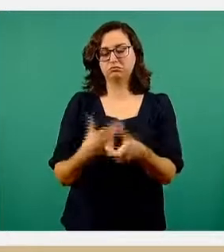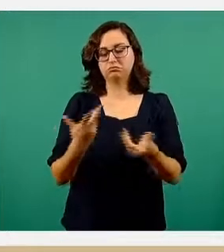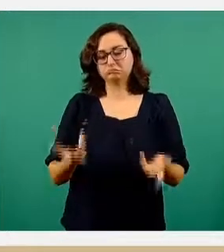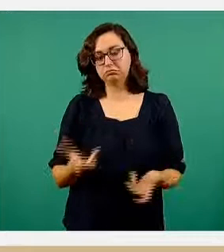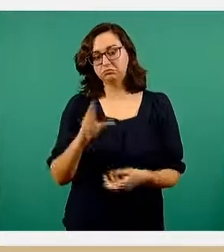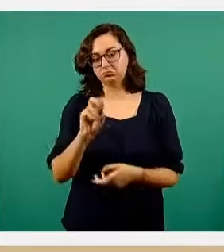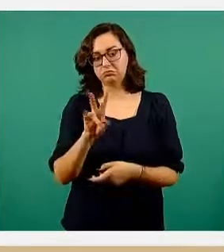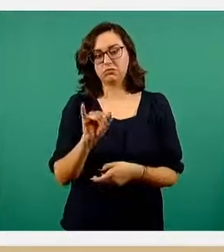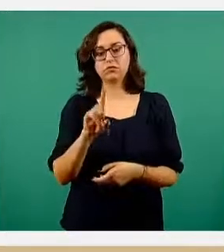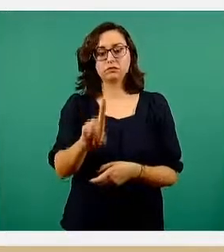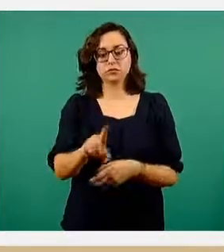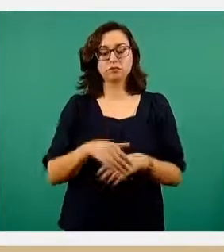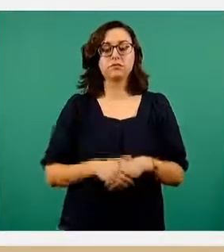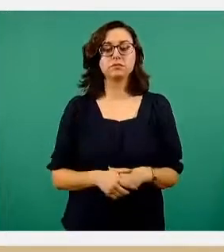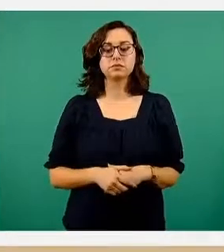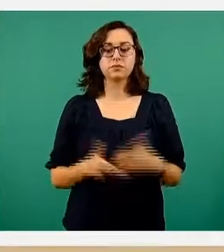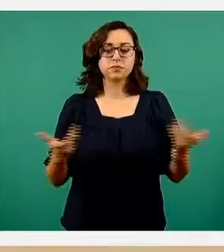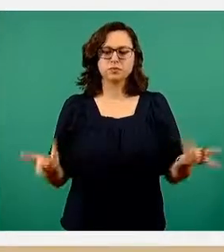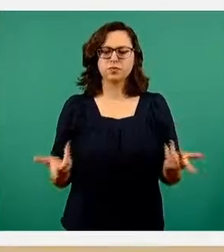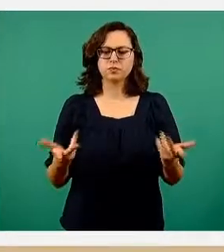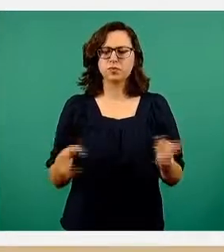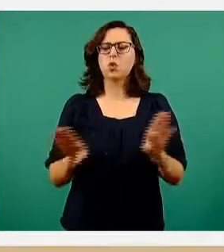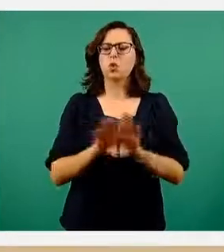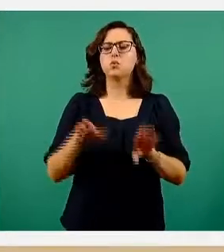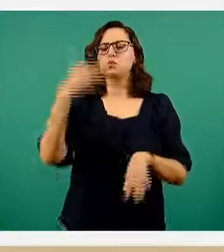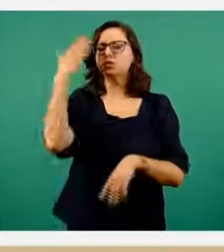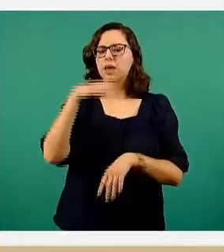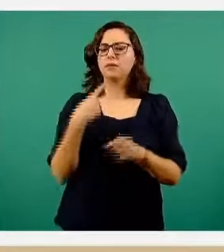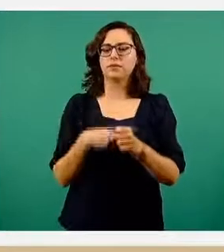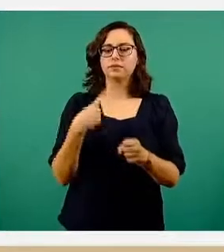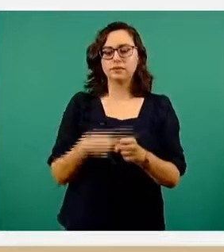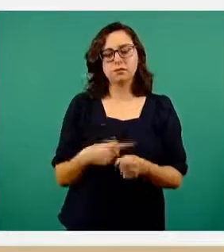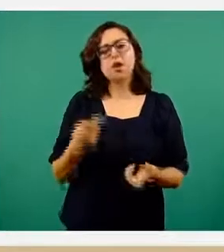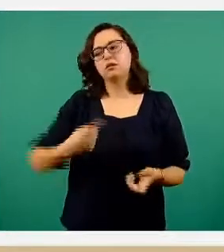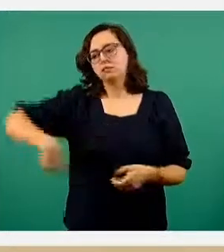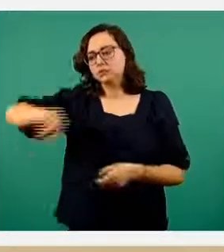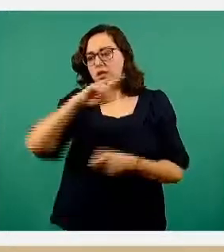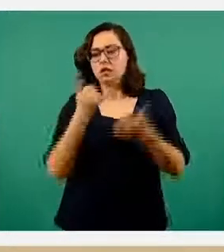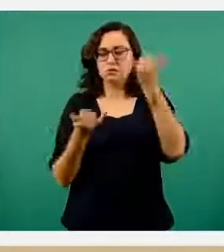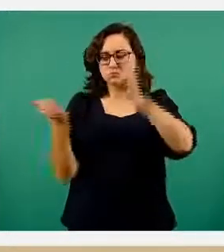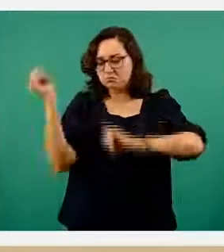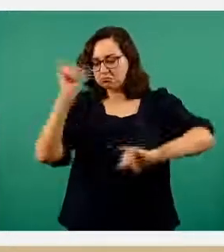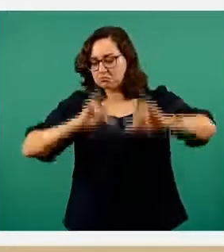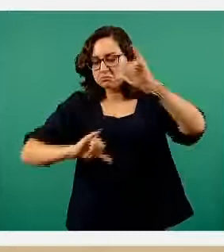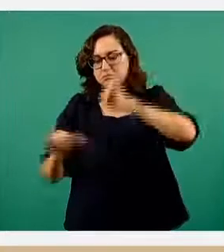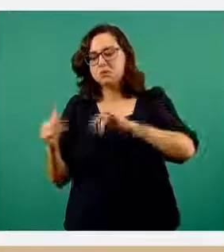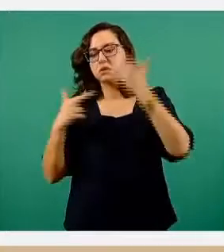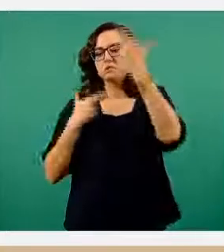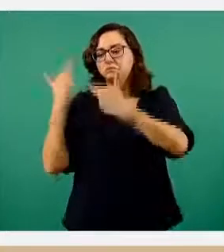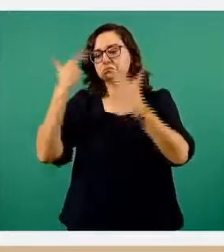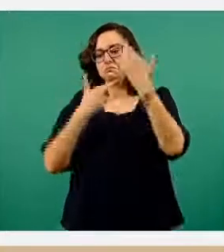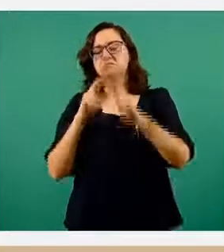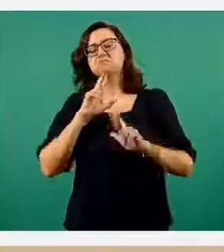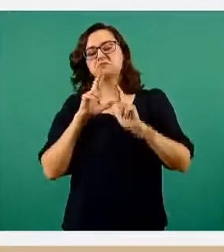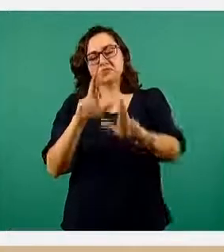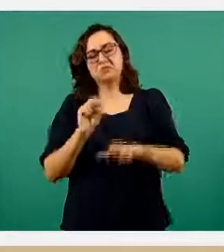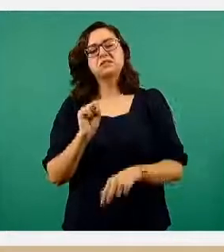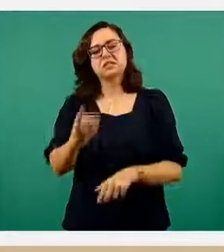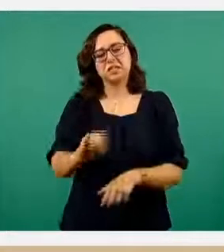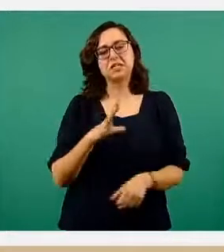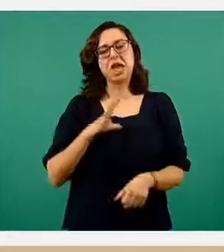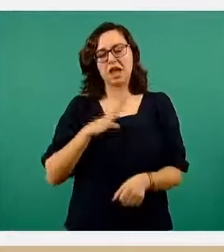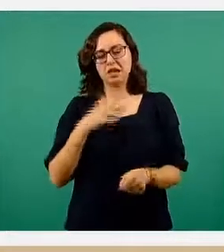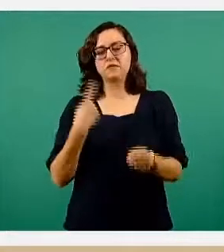se lleva en función del resultado de laboratorio, es decir, la gran mayoría de ellas tienen un resultado de laboratorio positivo.